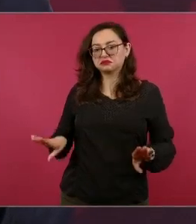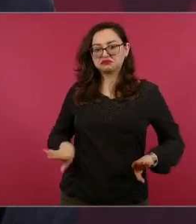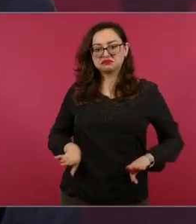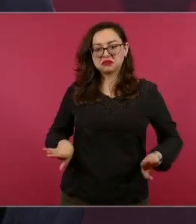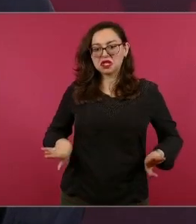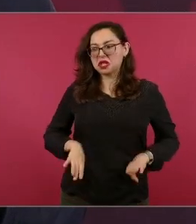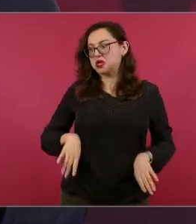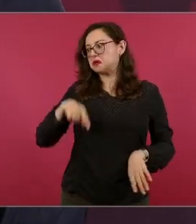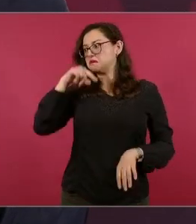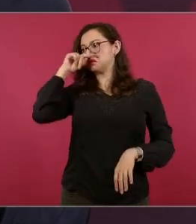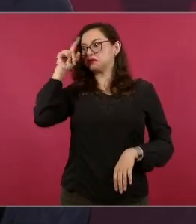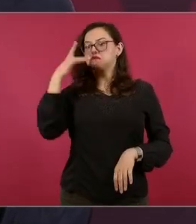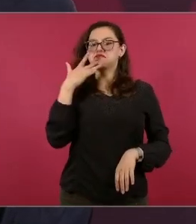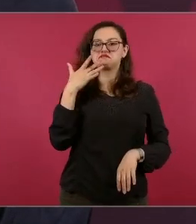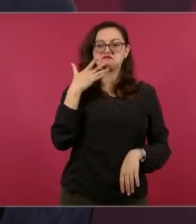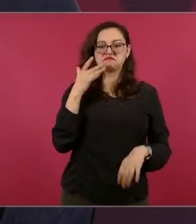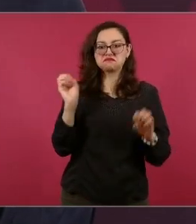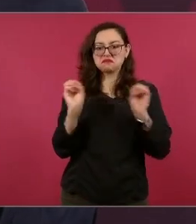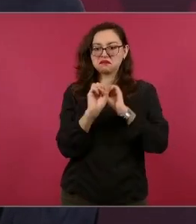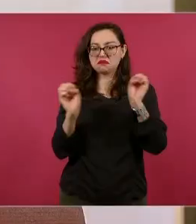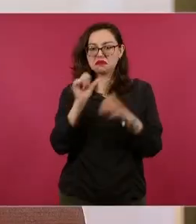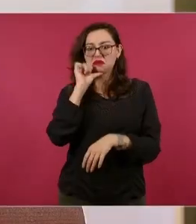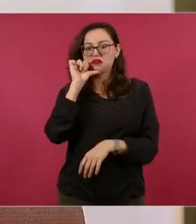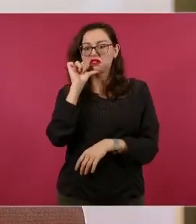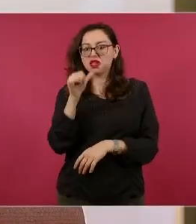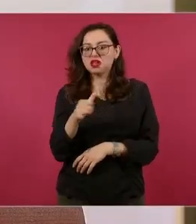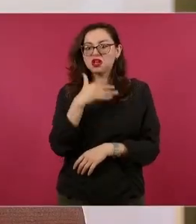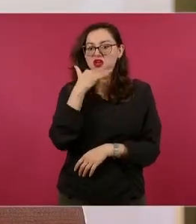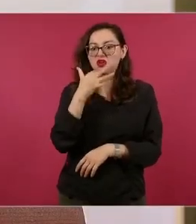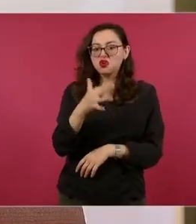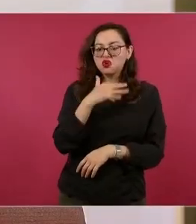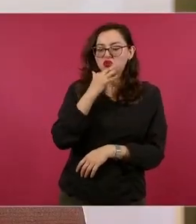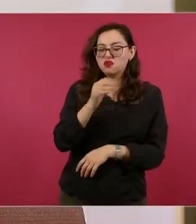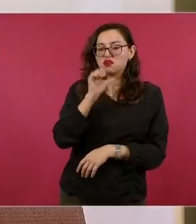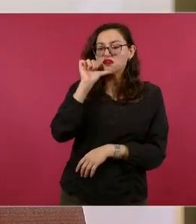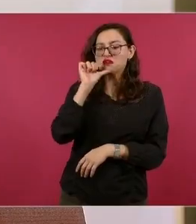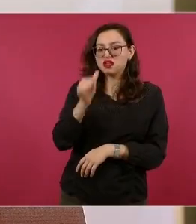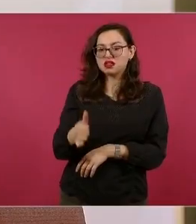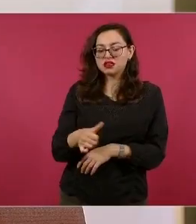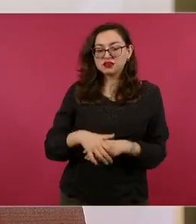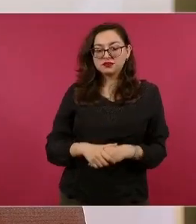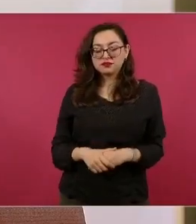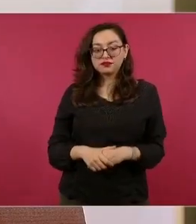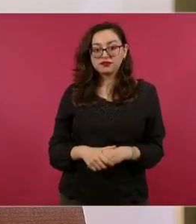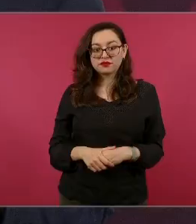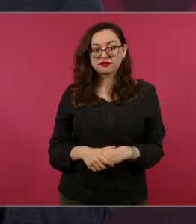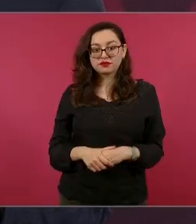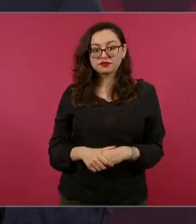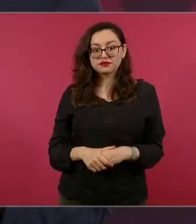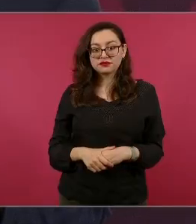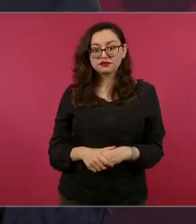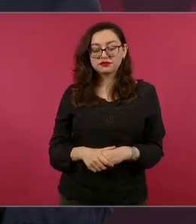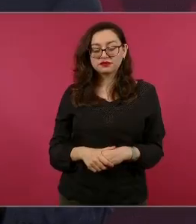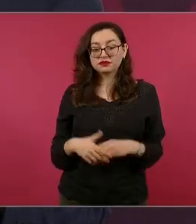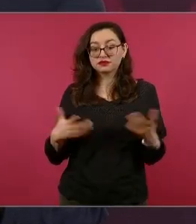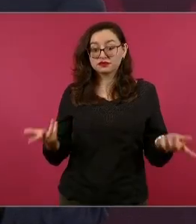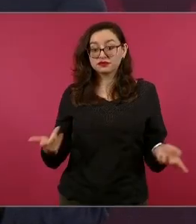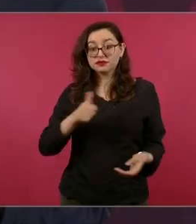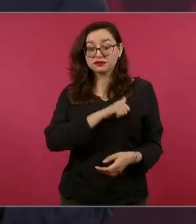sobre todo, no es corrupta. Después de 3 veces